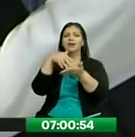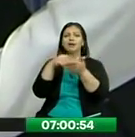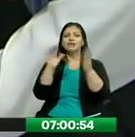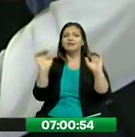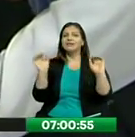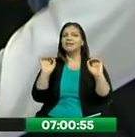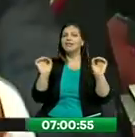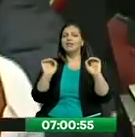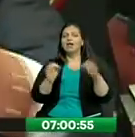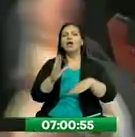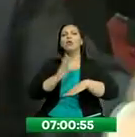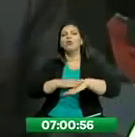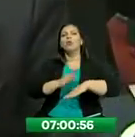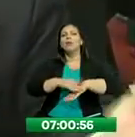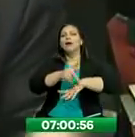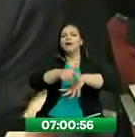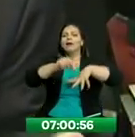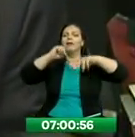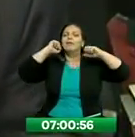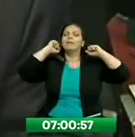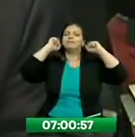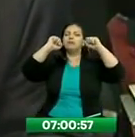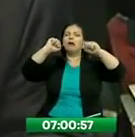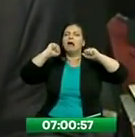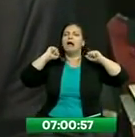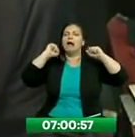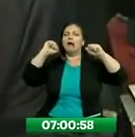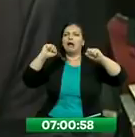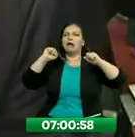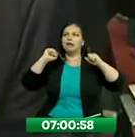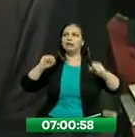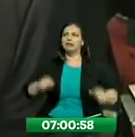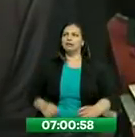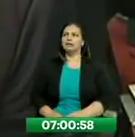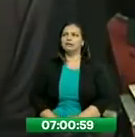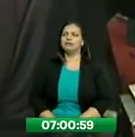medio de un paro. De la formación que hicimos en el patio, señor,